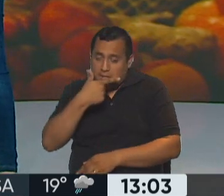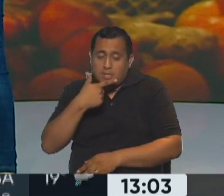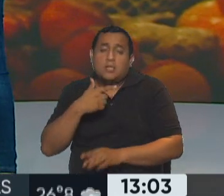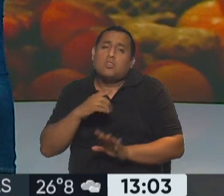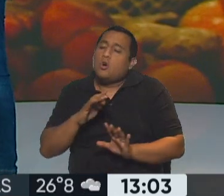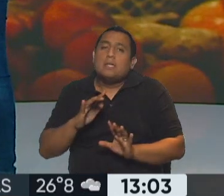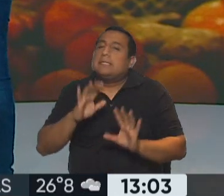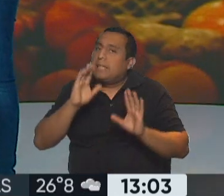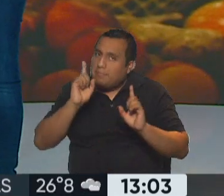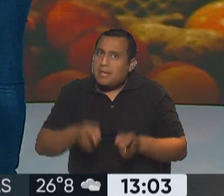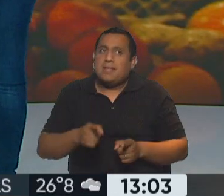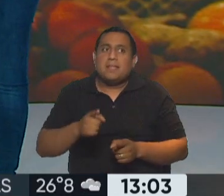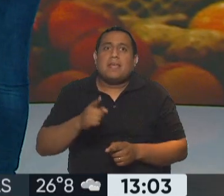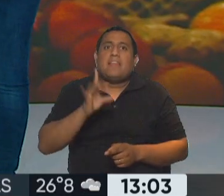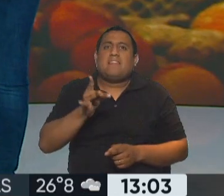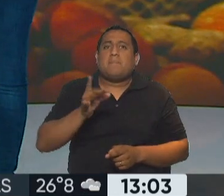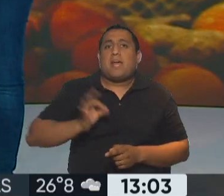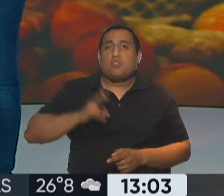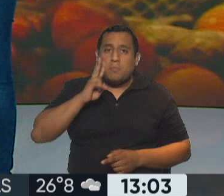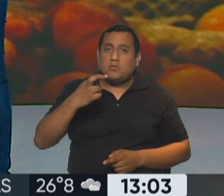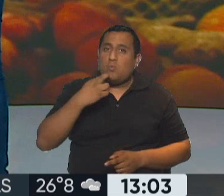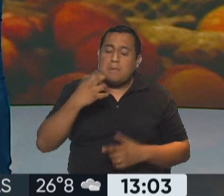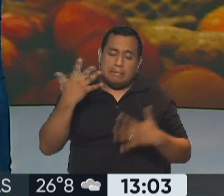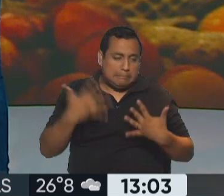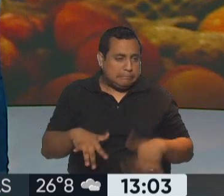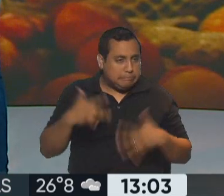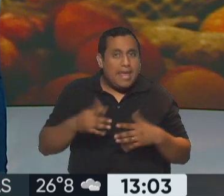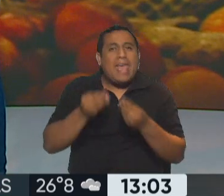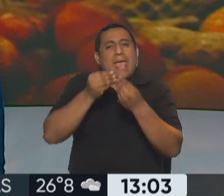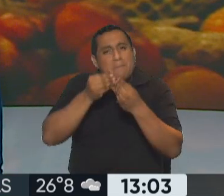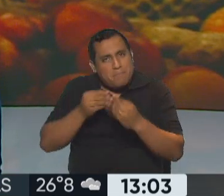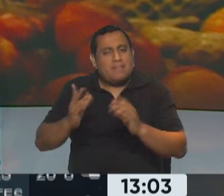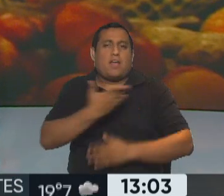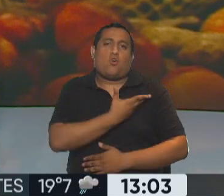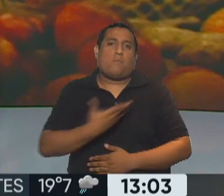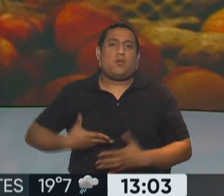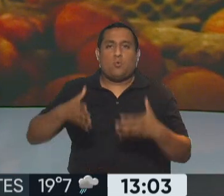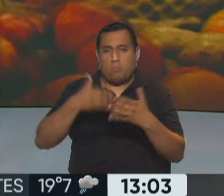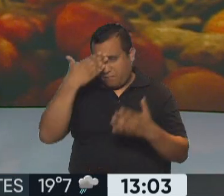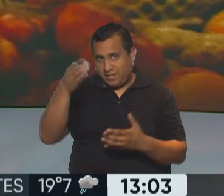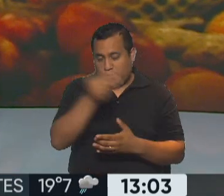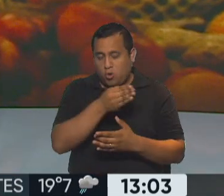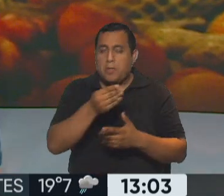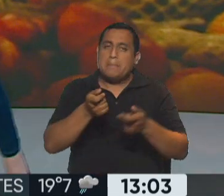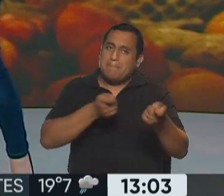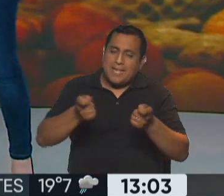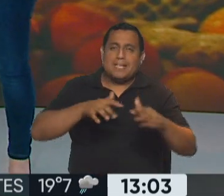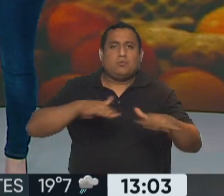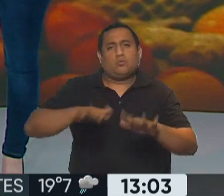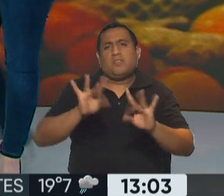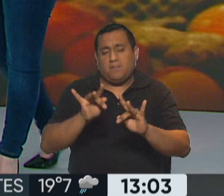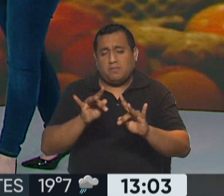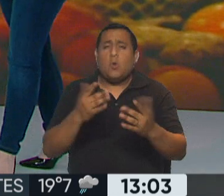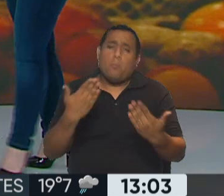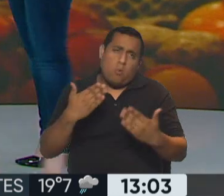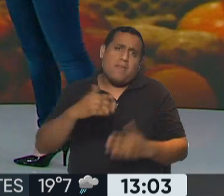ganarle a diciembre del 19, que es el momento en el cual inició el gobierno el Frente de Todos. En este caso podríamos ganarle.